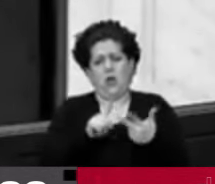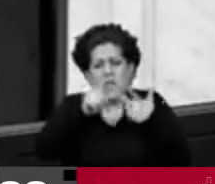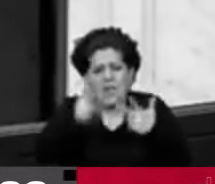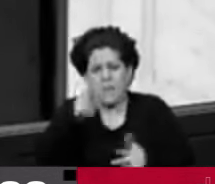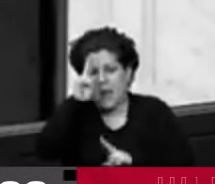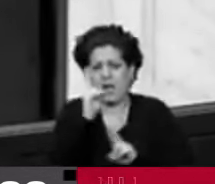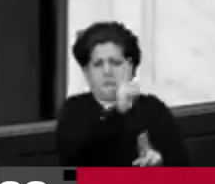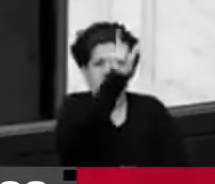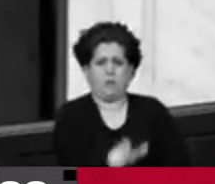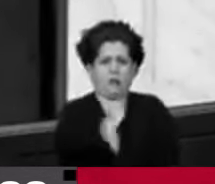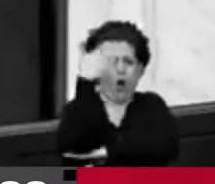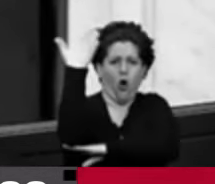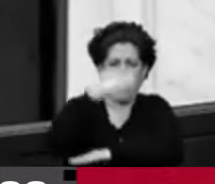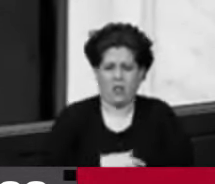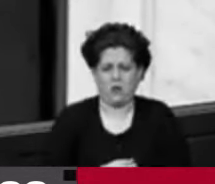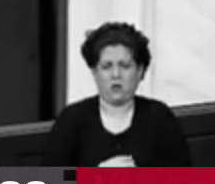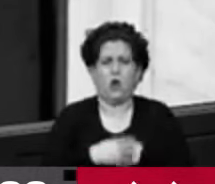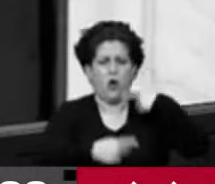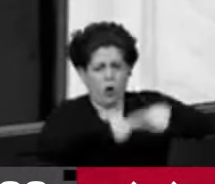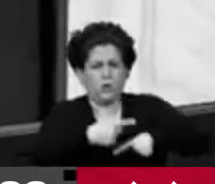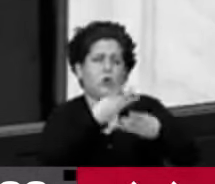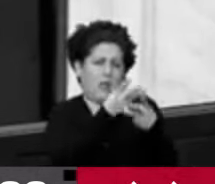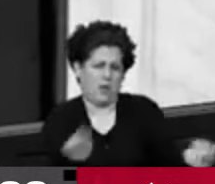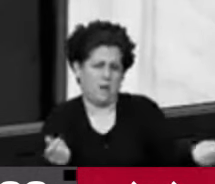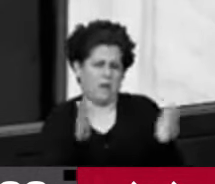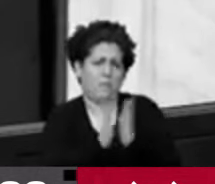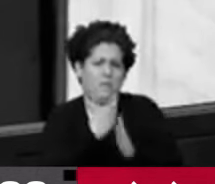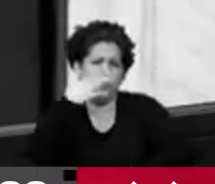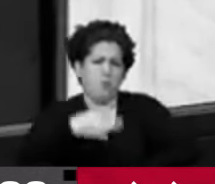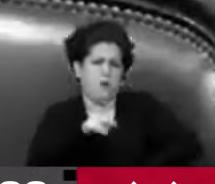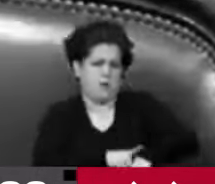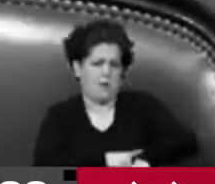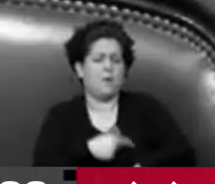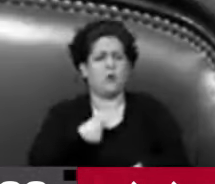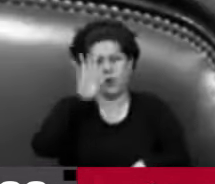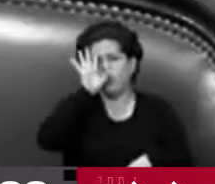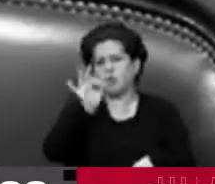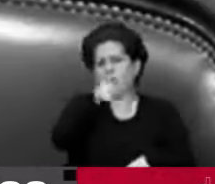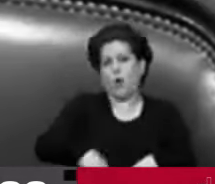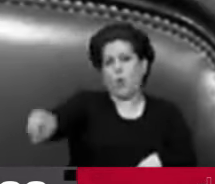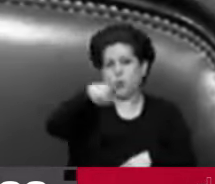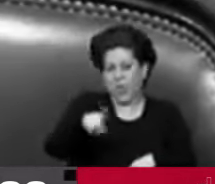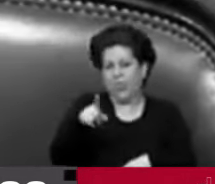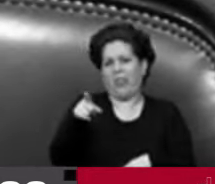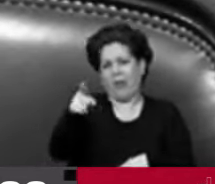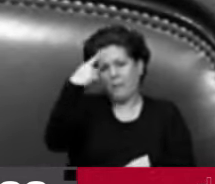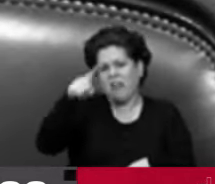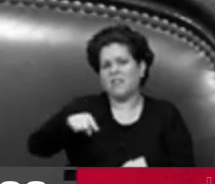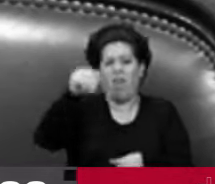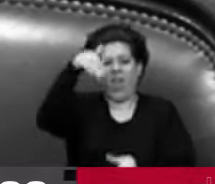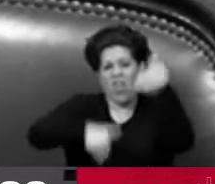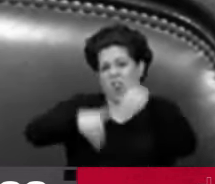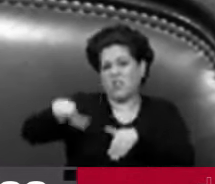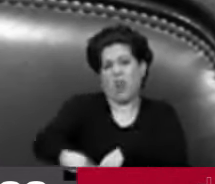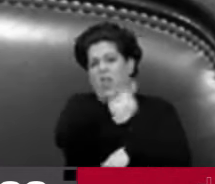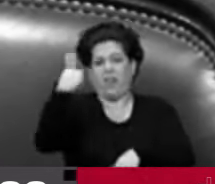al orador. Continúe y termine, diputado, por favor, que está el tiempo cumplido. Yo sé que para ustedes la política es ganar elecciones a la vuelta